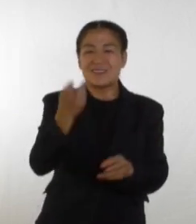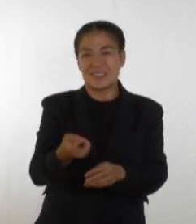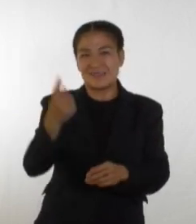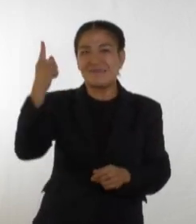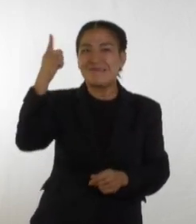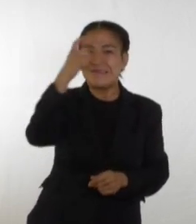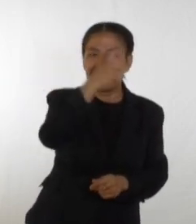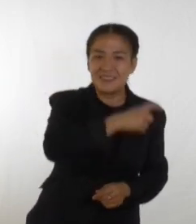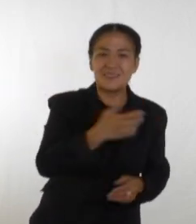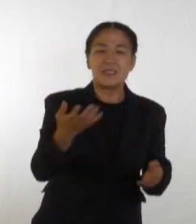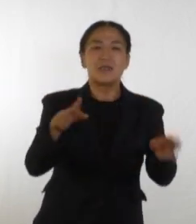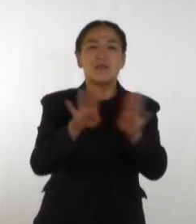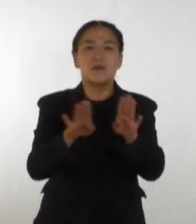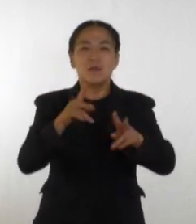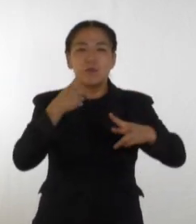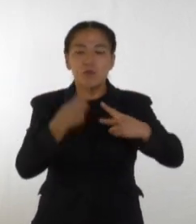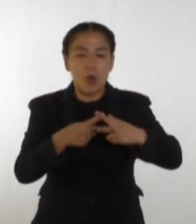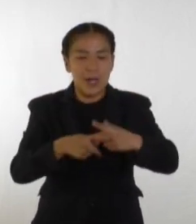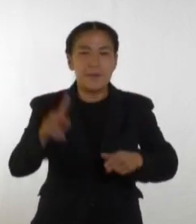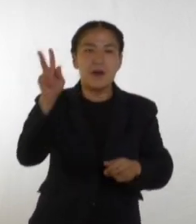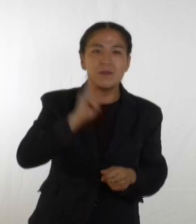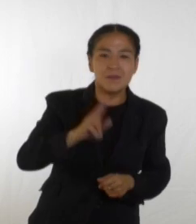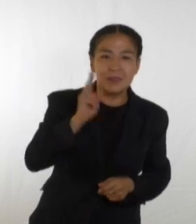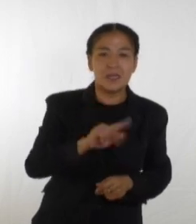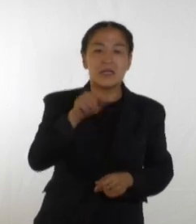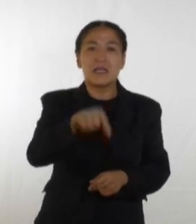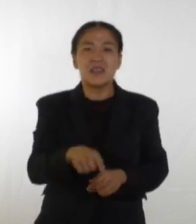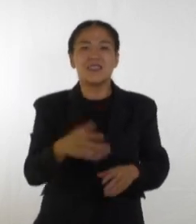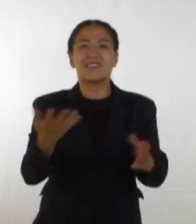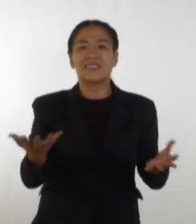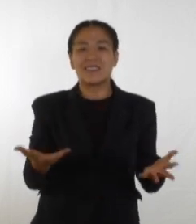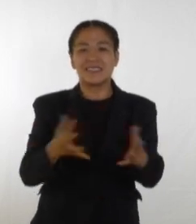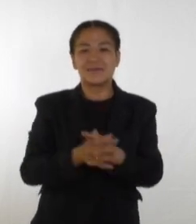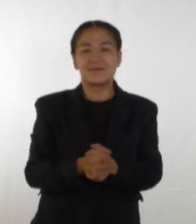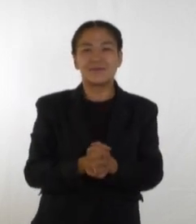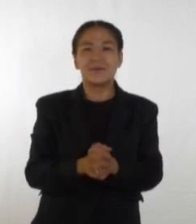ejemplo, donde realmente calcular la probabilidad de que